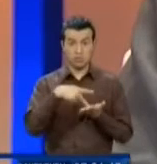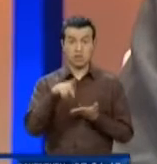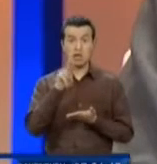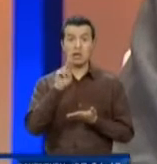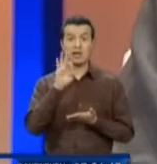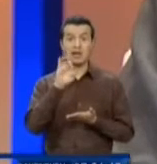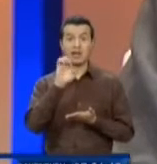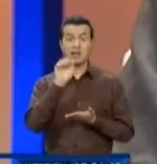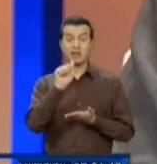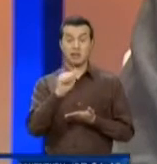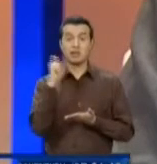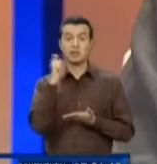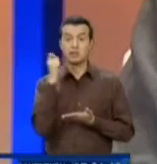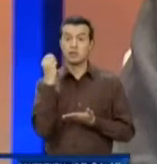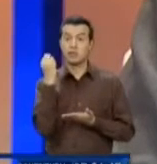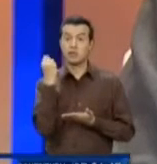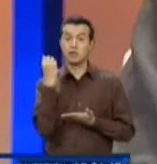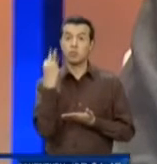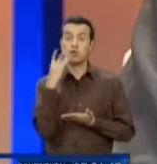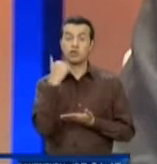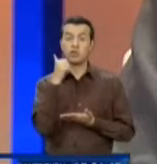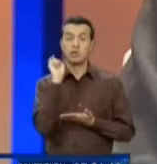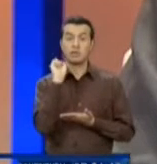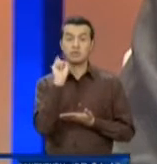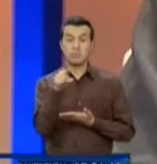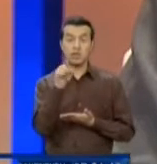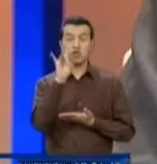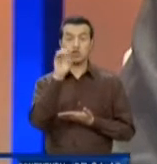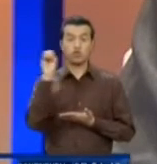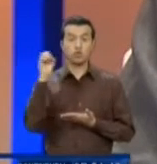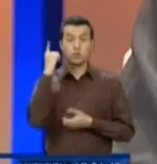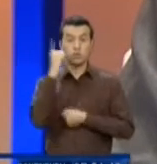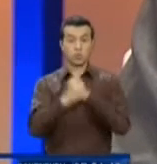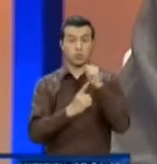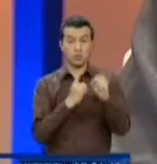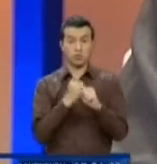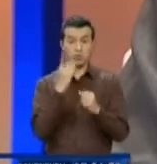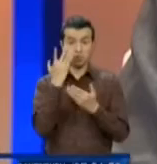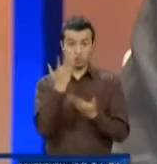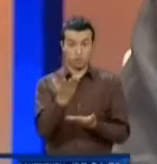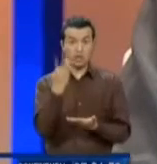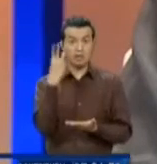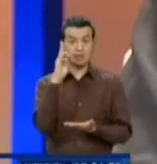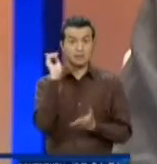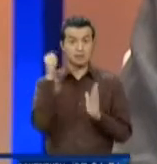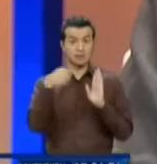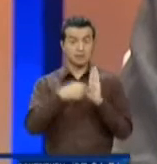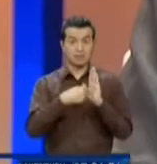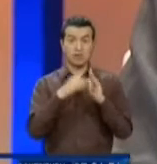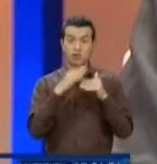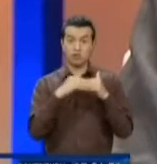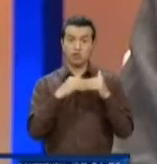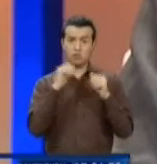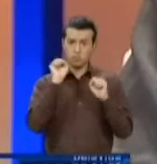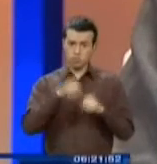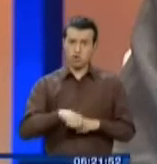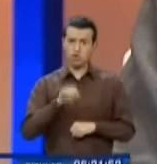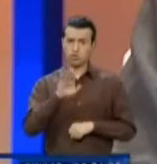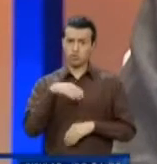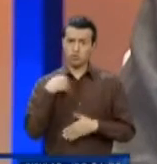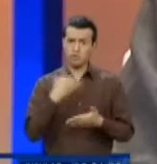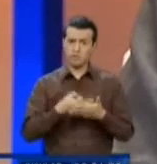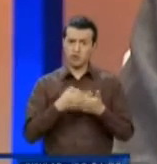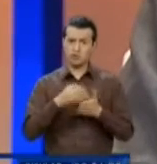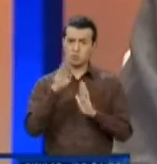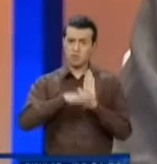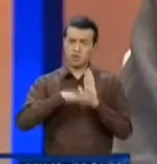en el Ecuador, tiene que ganar por lo menos $10.800 al año. Si usted gana $16.000, puede deducir presentando